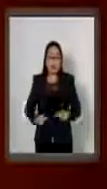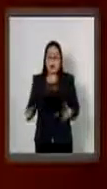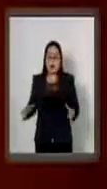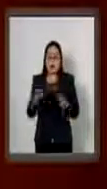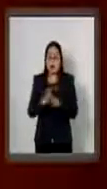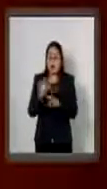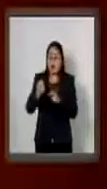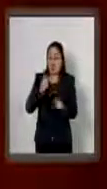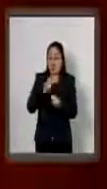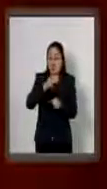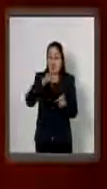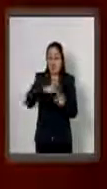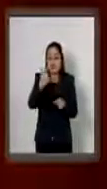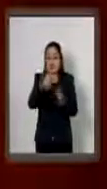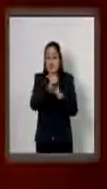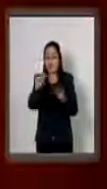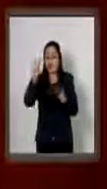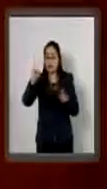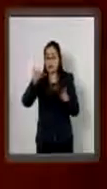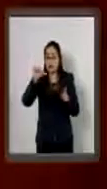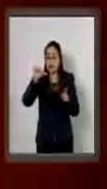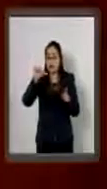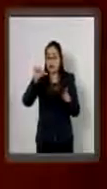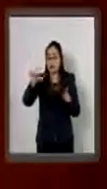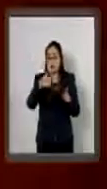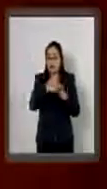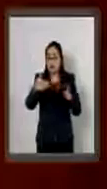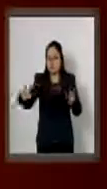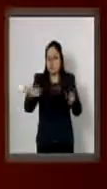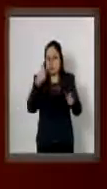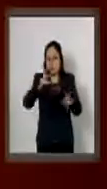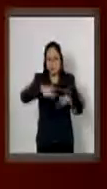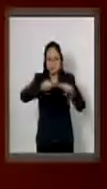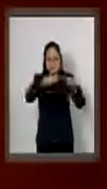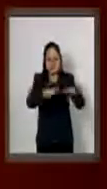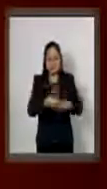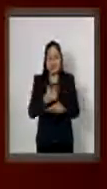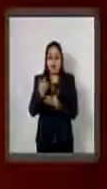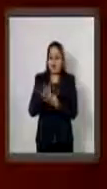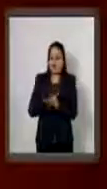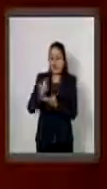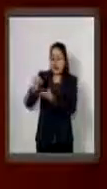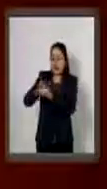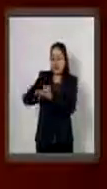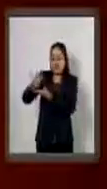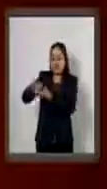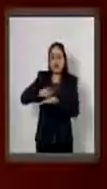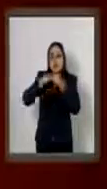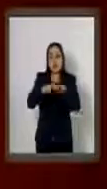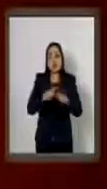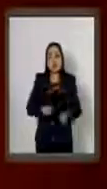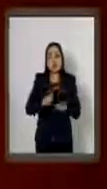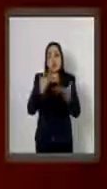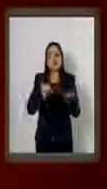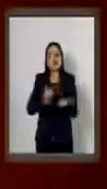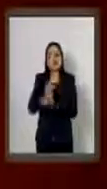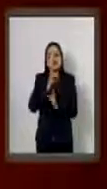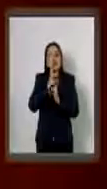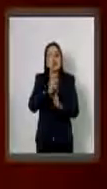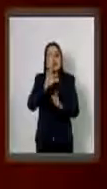año 2007 al 2016. Además, entrego el listado de las sentencias de la